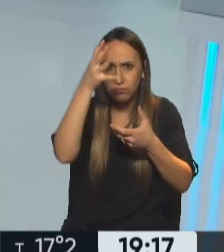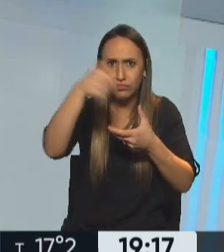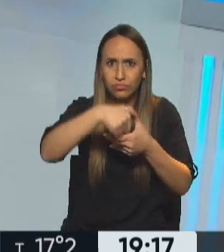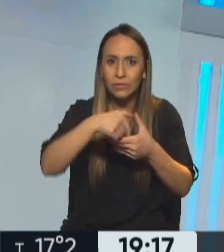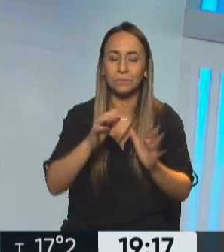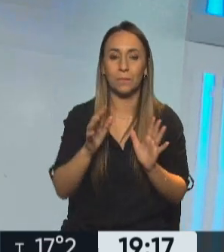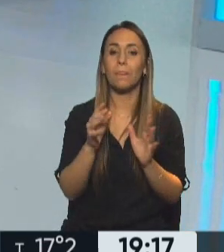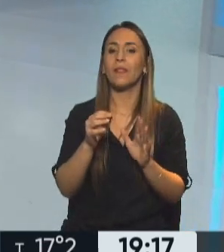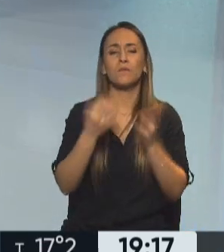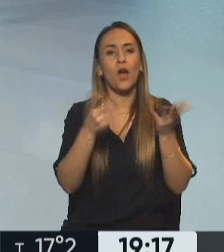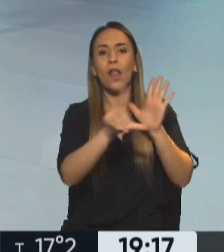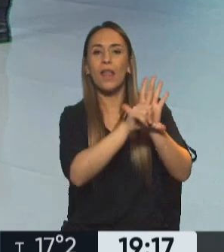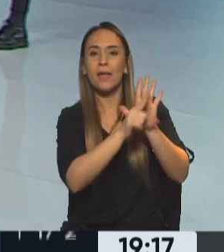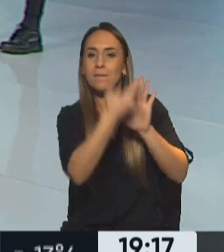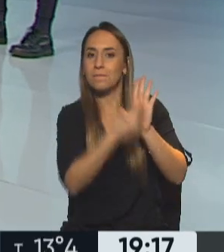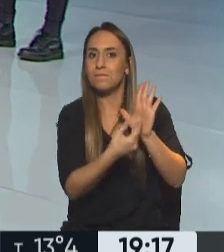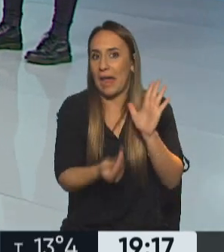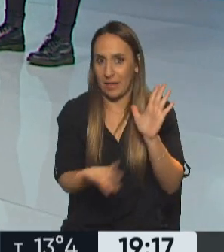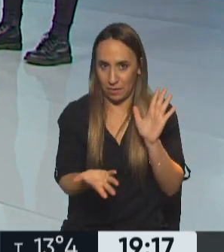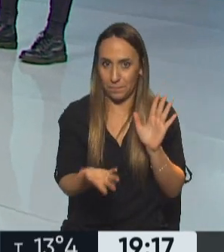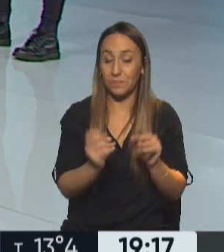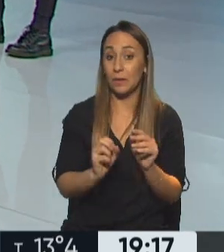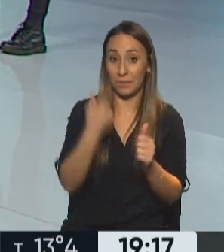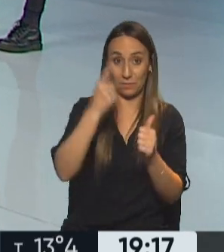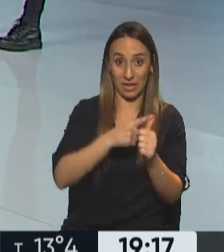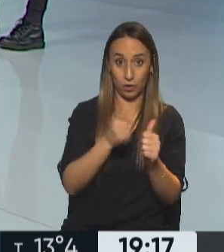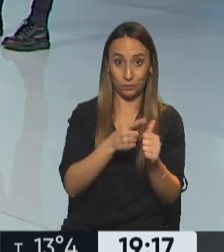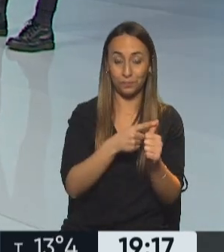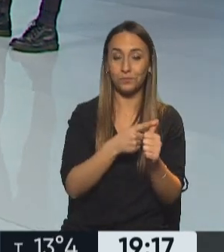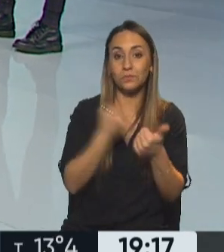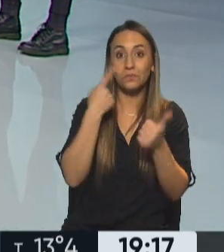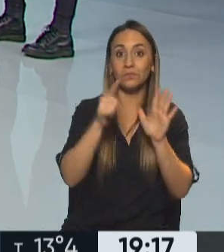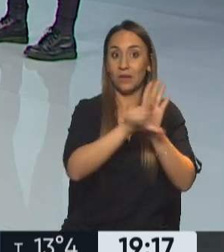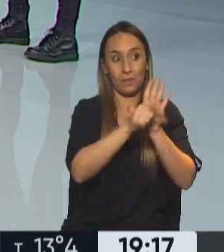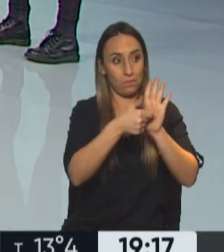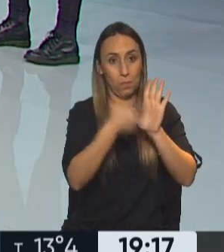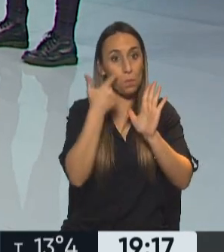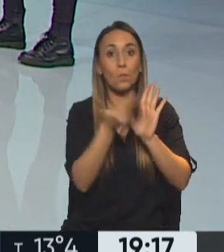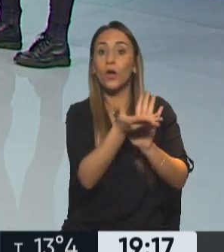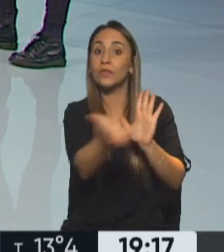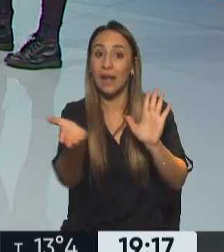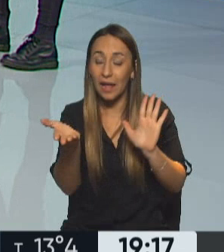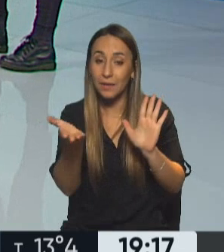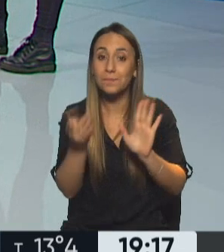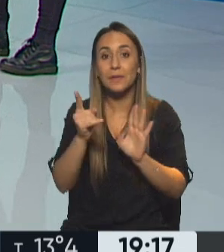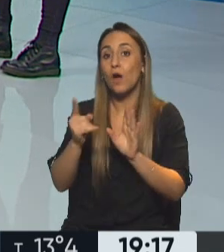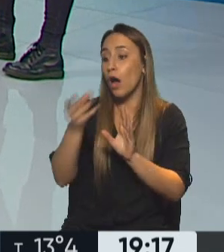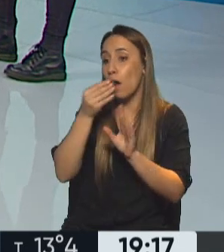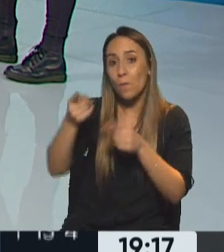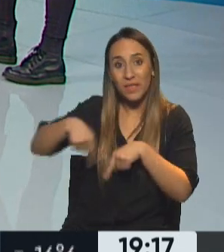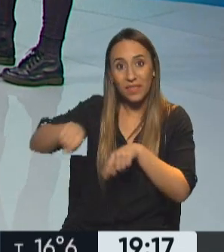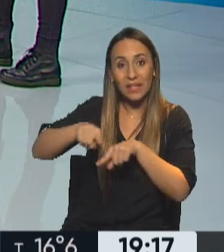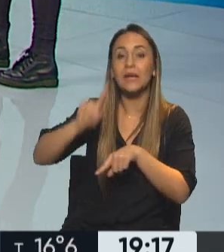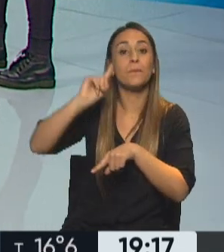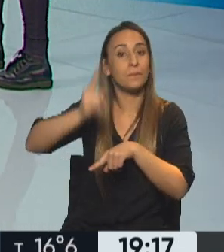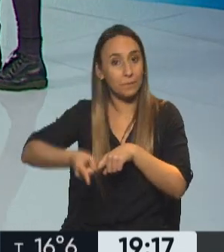hace esta ley? Primero, para mostrar cuáles son, como decíamos, en los alimentos y también en